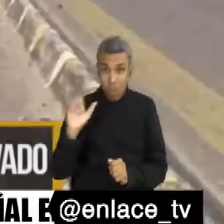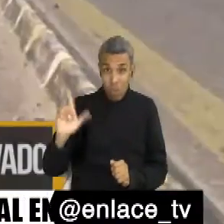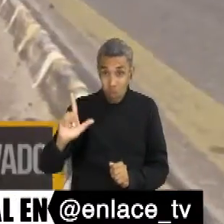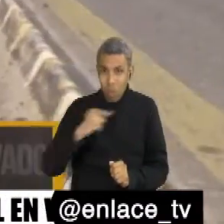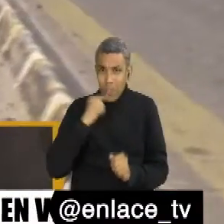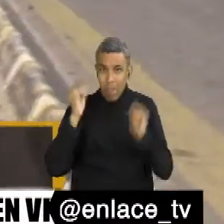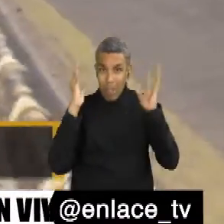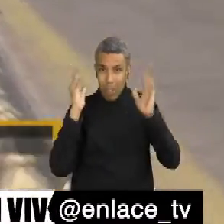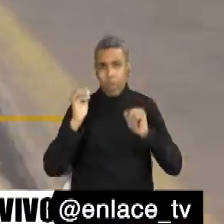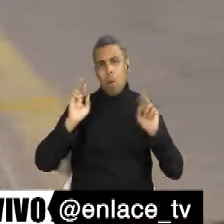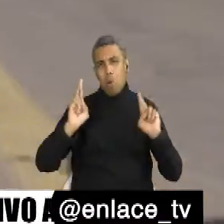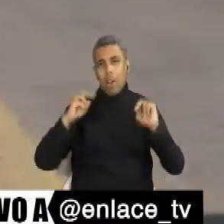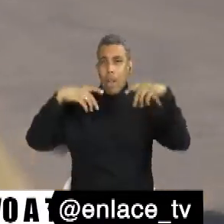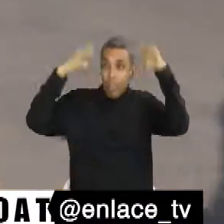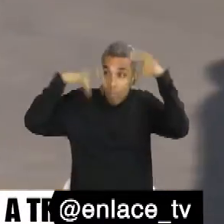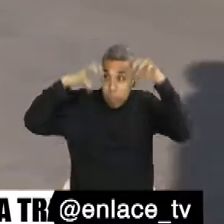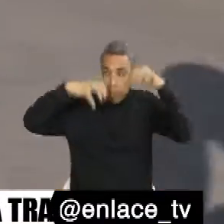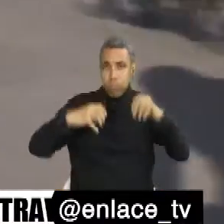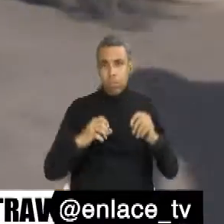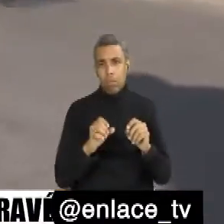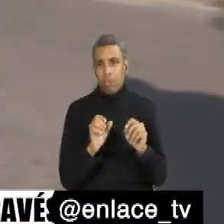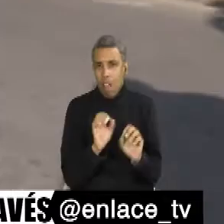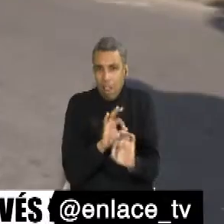de mantenimiento que se harán en el mismo.